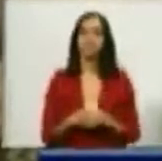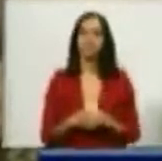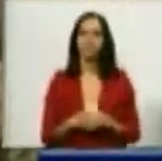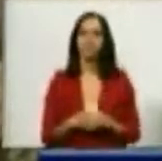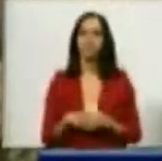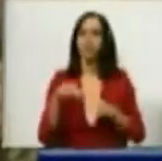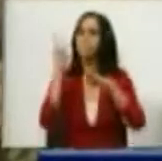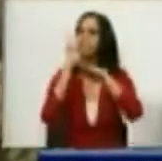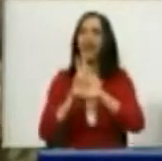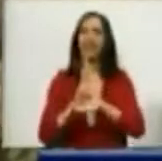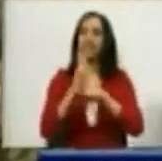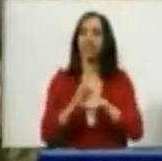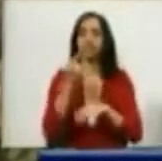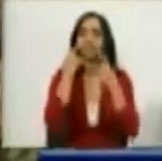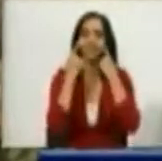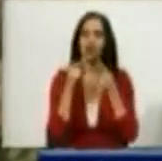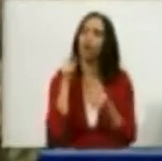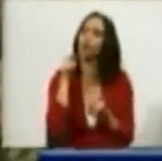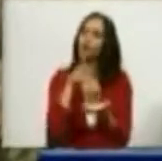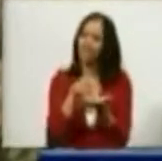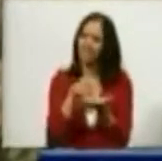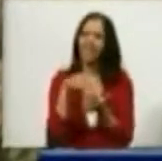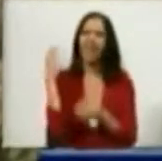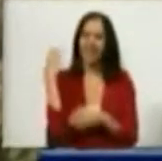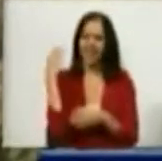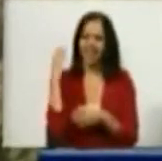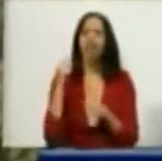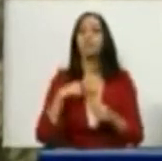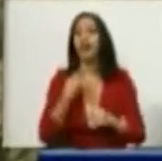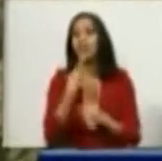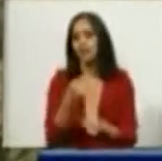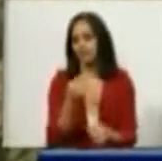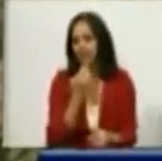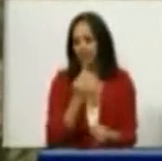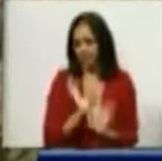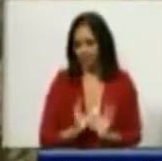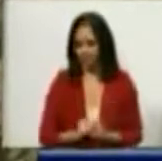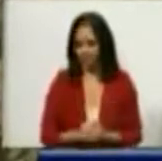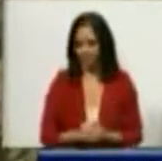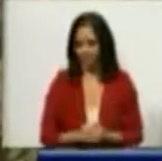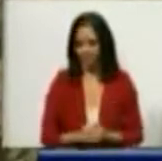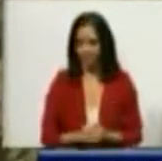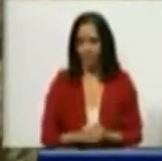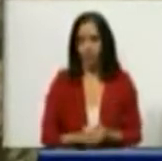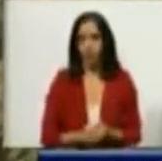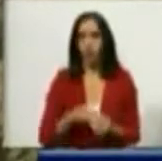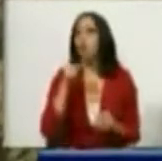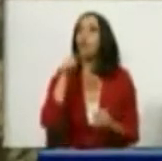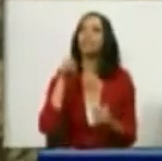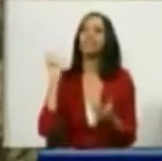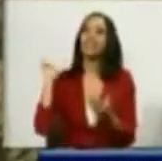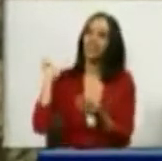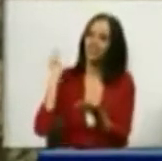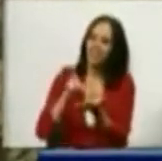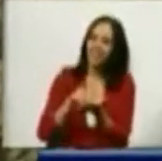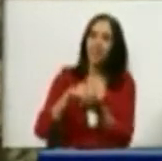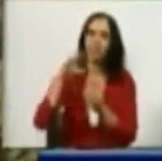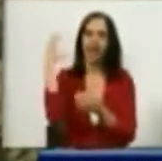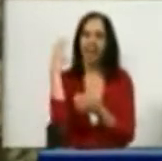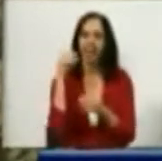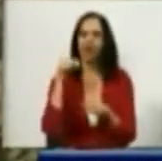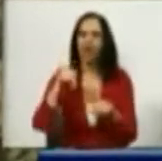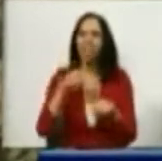Vargas Vargas mire usted está en Caracas es más le voy a decir lo siguiente usted viene para Caracas ahorita en